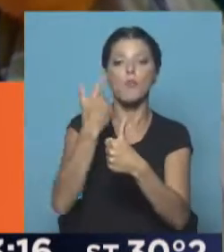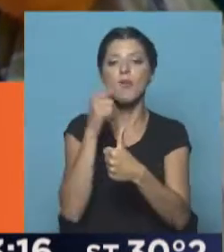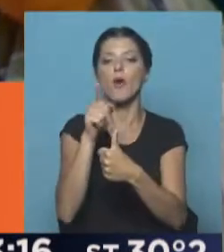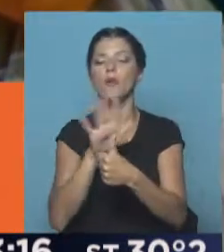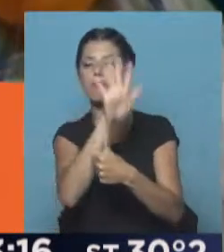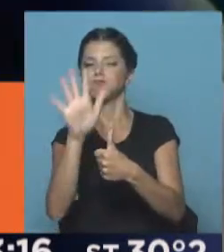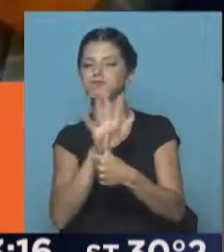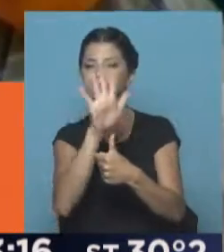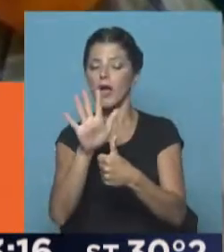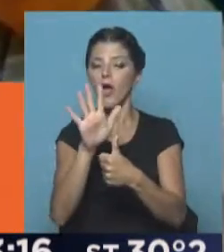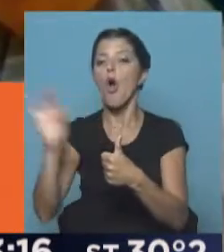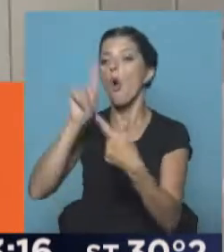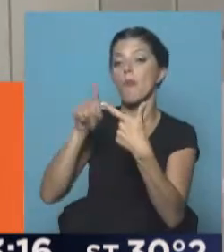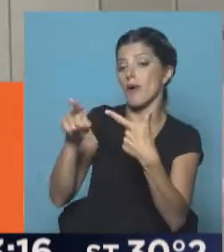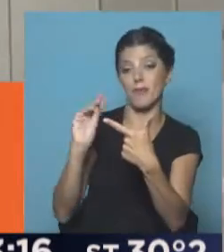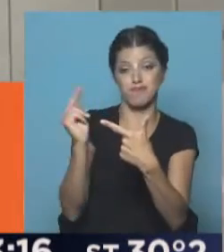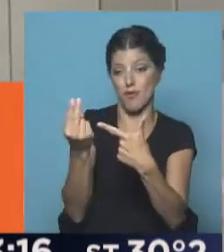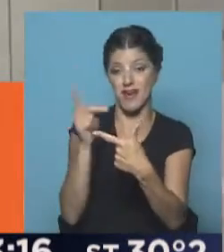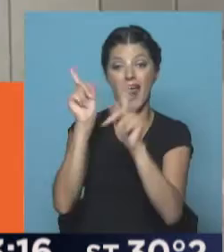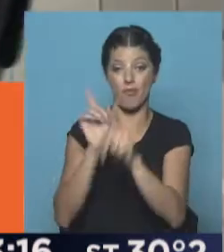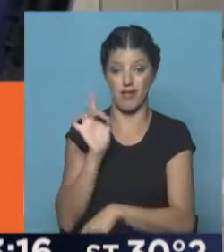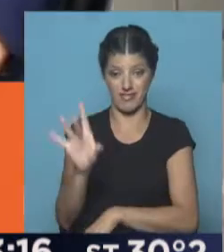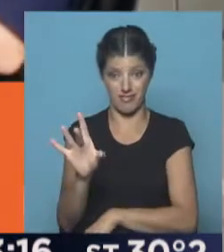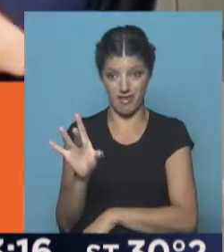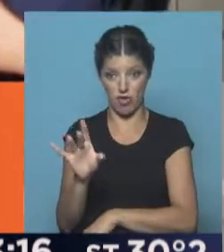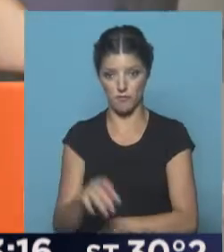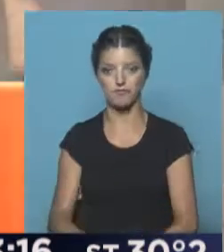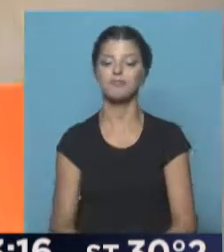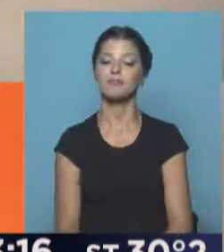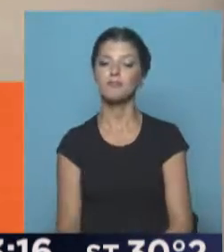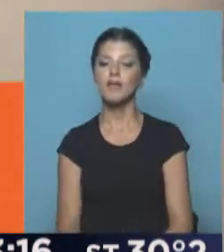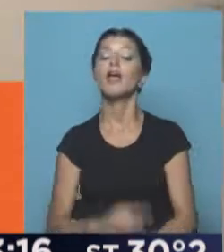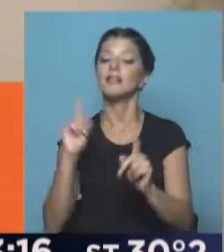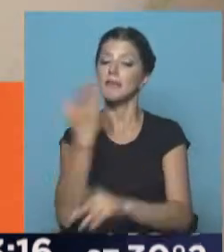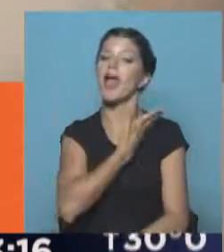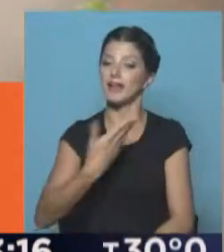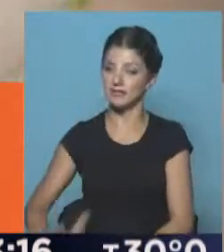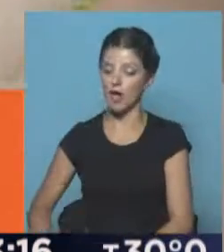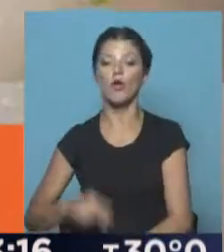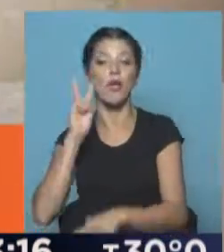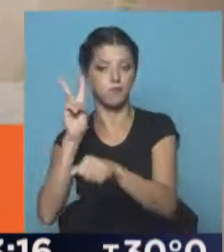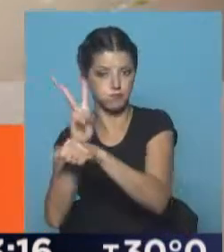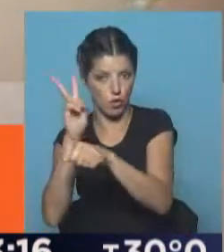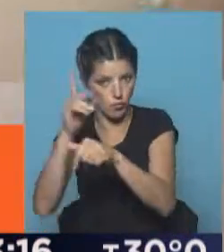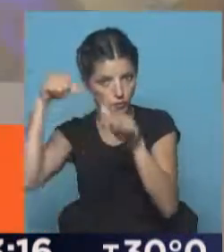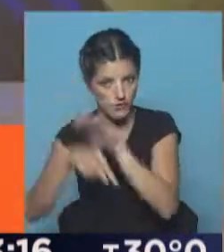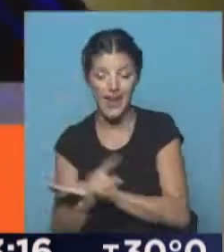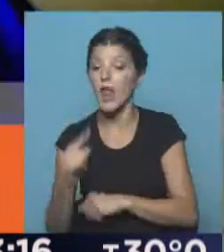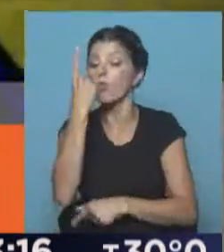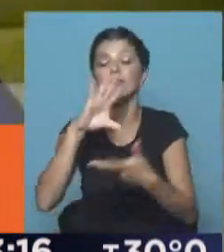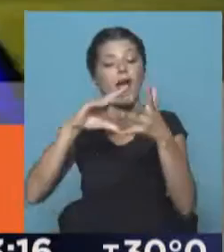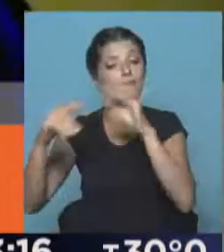blanco y un terrorista potencial. Y el estado de excepción se convierte en la única